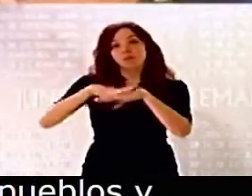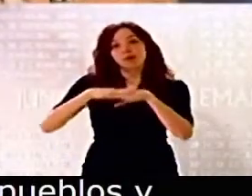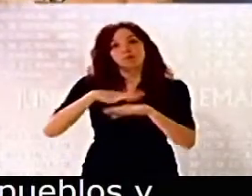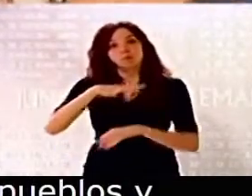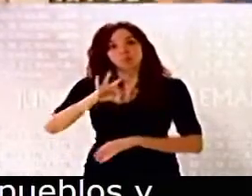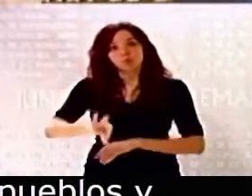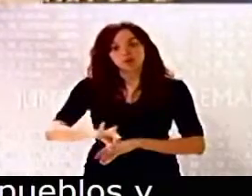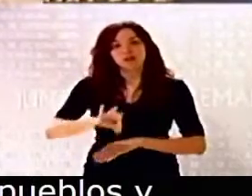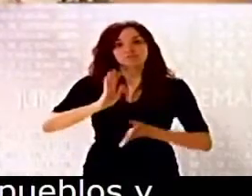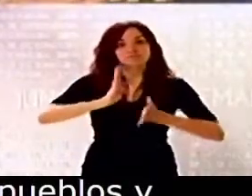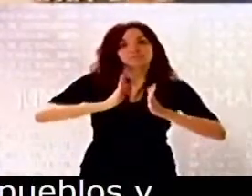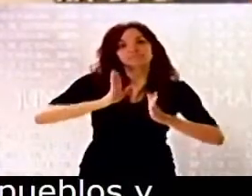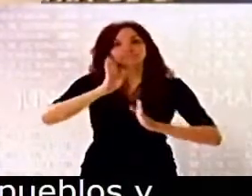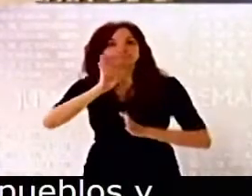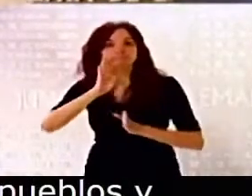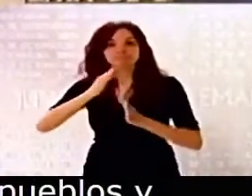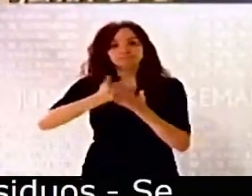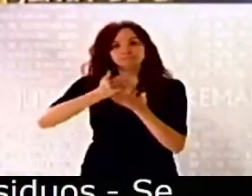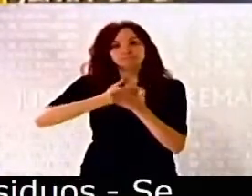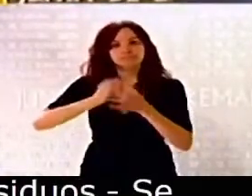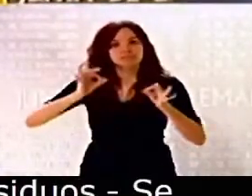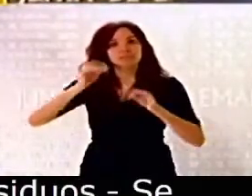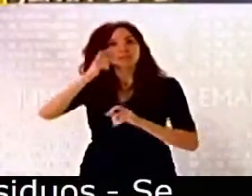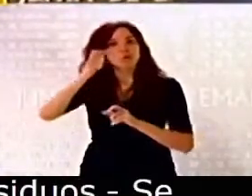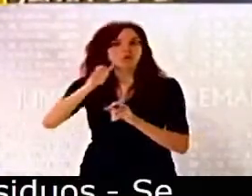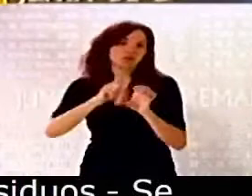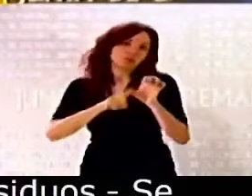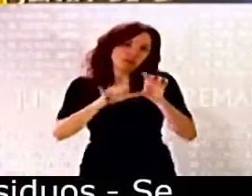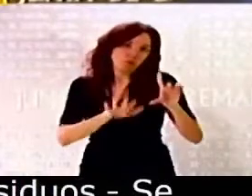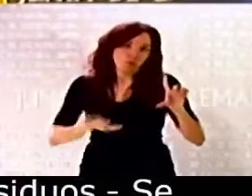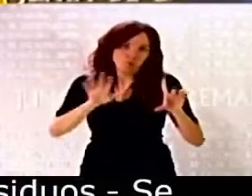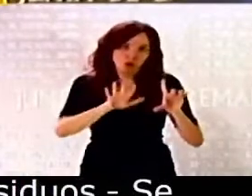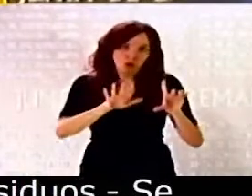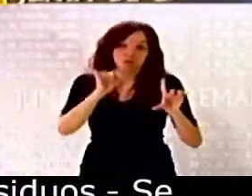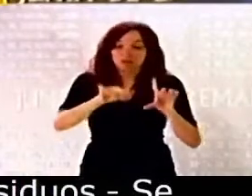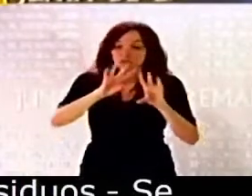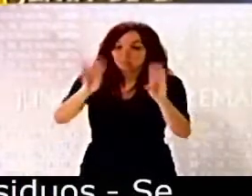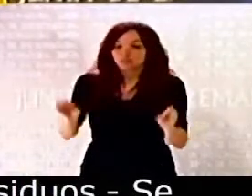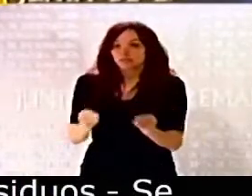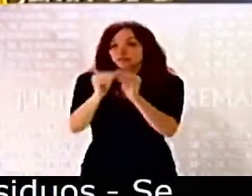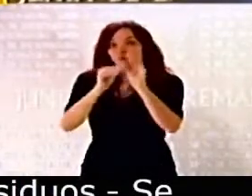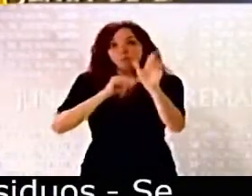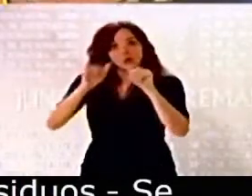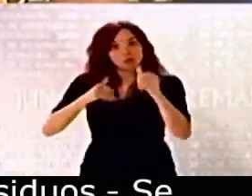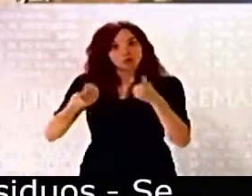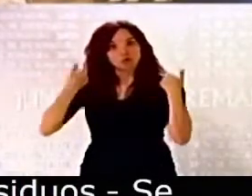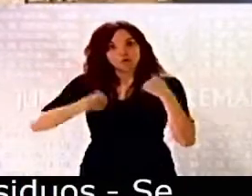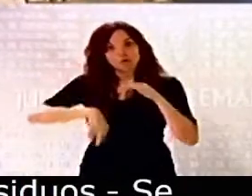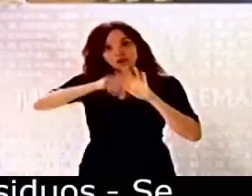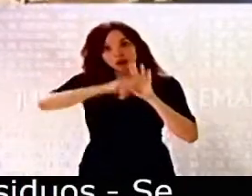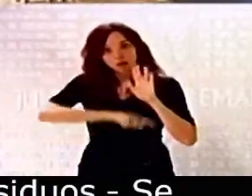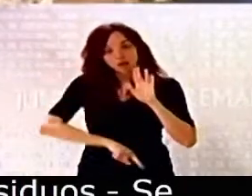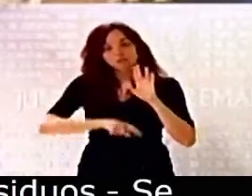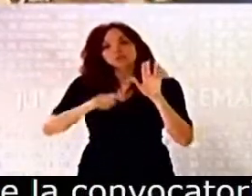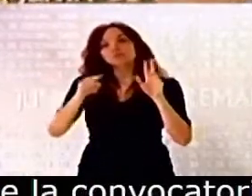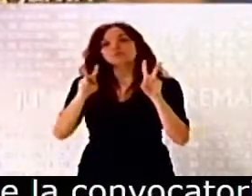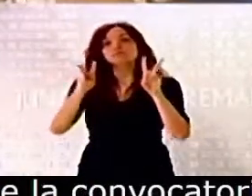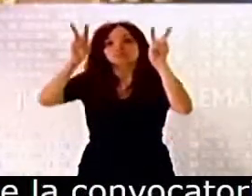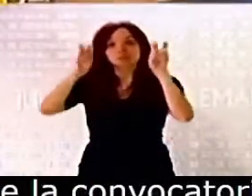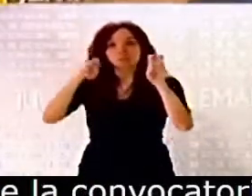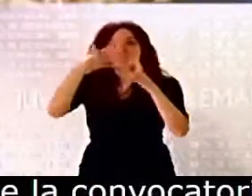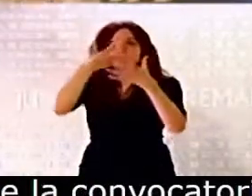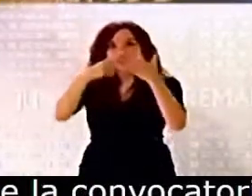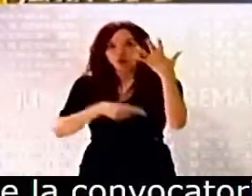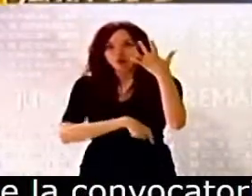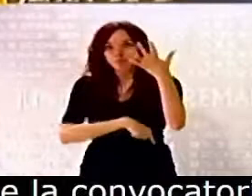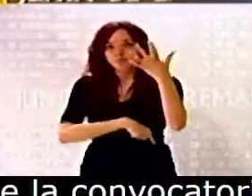y tratamiento de los residuos de los municipios de Extremadura. Y eso es lo que recoge esta convocatoria con estas 5 líneas de ayuda que